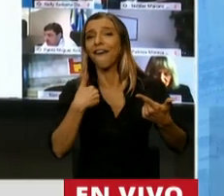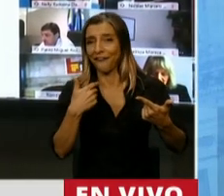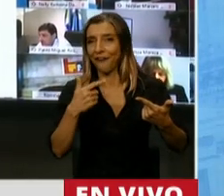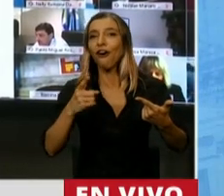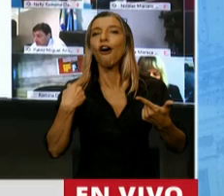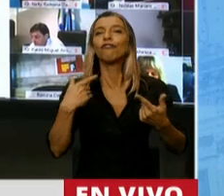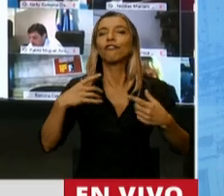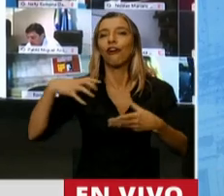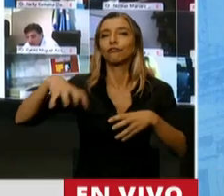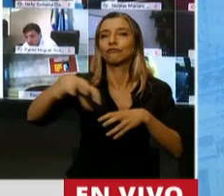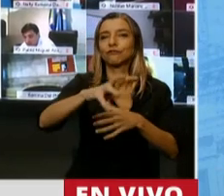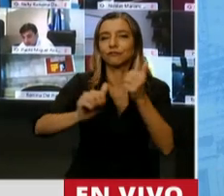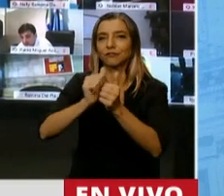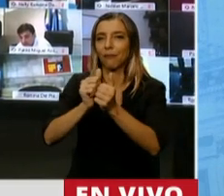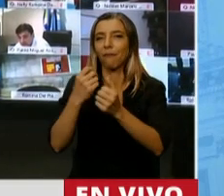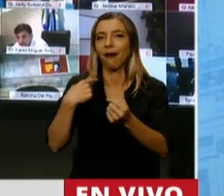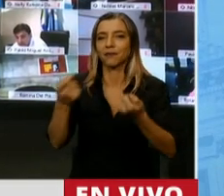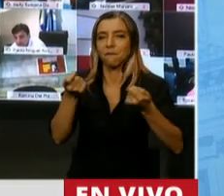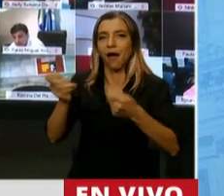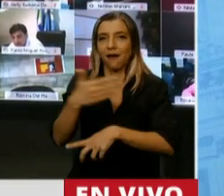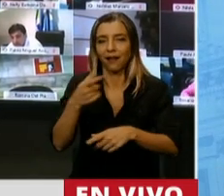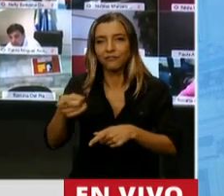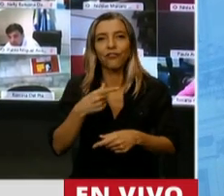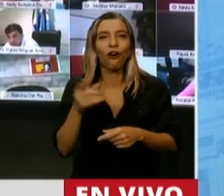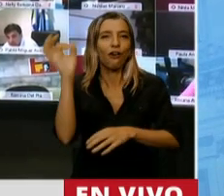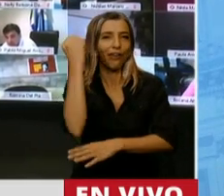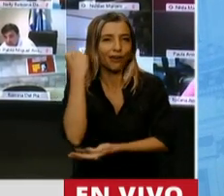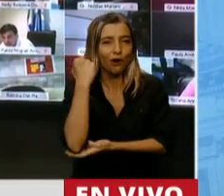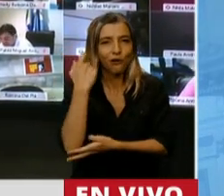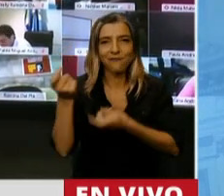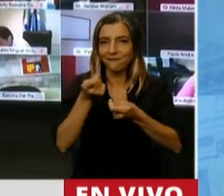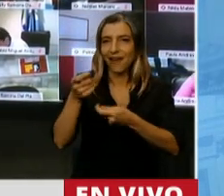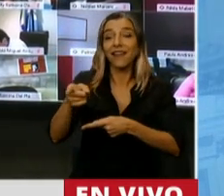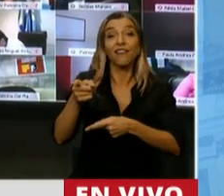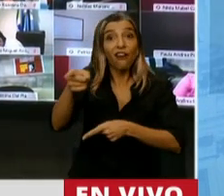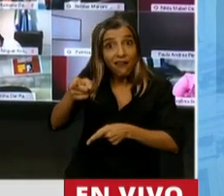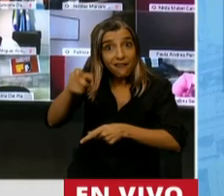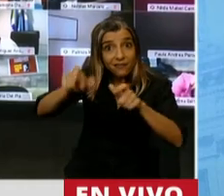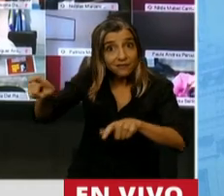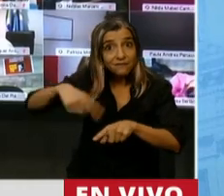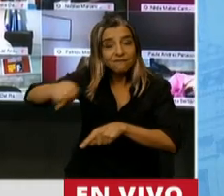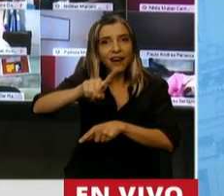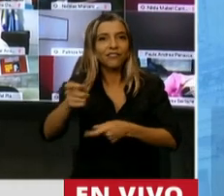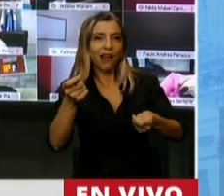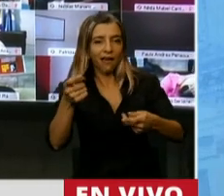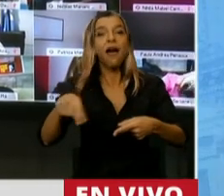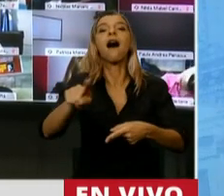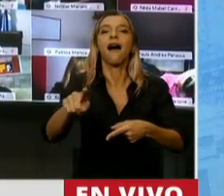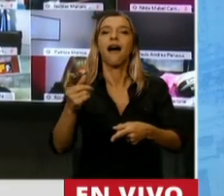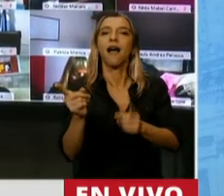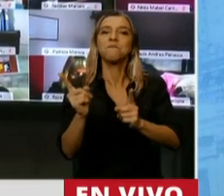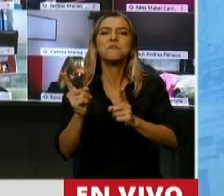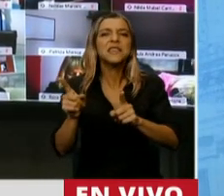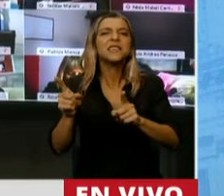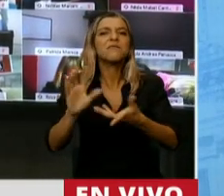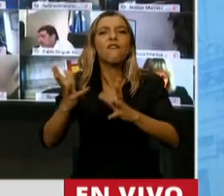medios hegemónicos, sí se refugian detrás del poder económico, y desde ese lugar hacen lo mismo que hacían los que